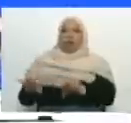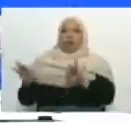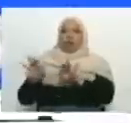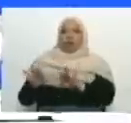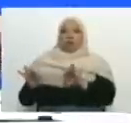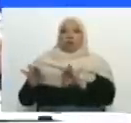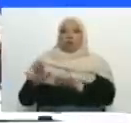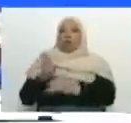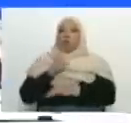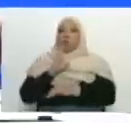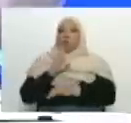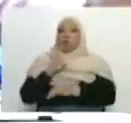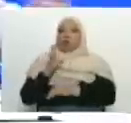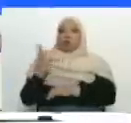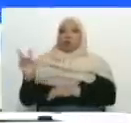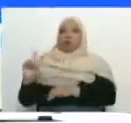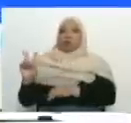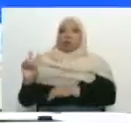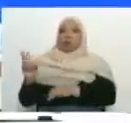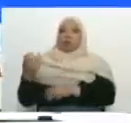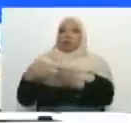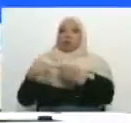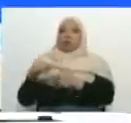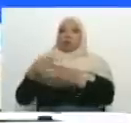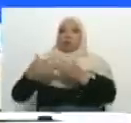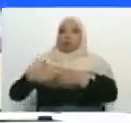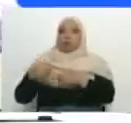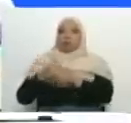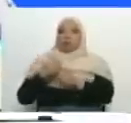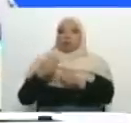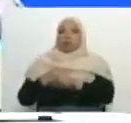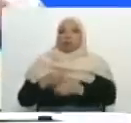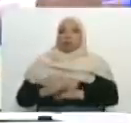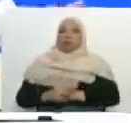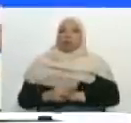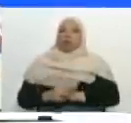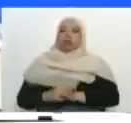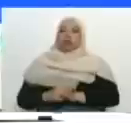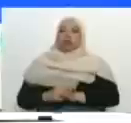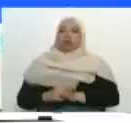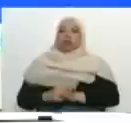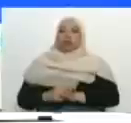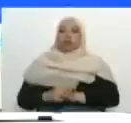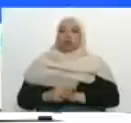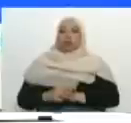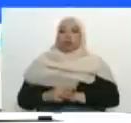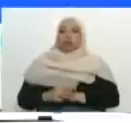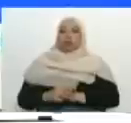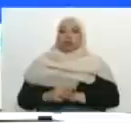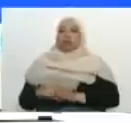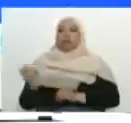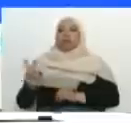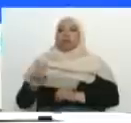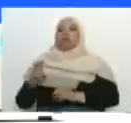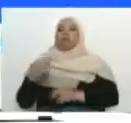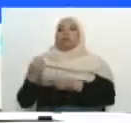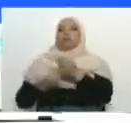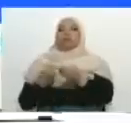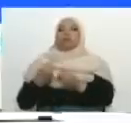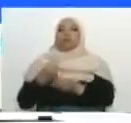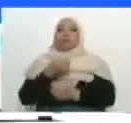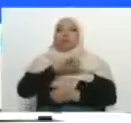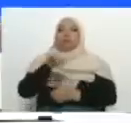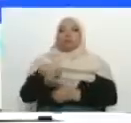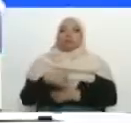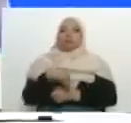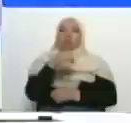los bonos de la República, los bonos de PDVSA, o cualquier tipo de acreencia que tenga Venezuela.